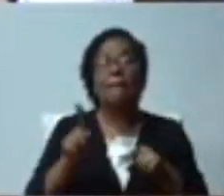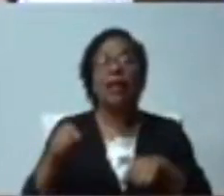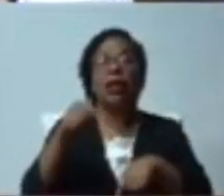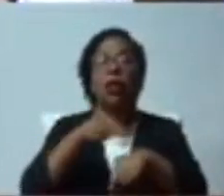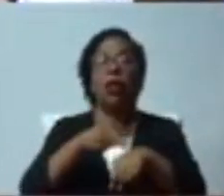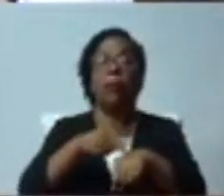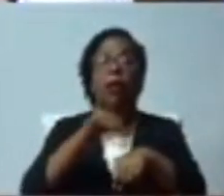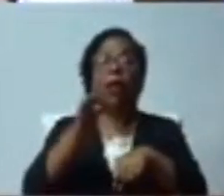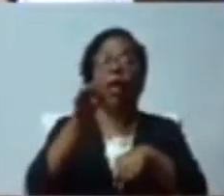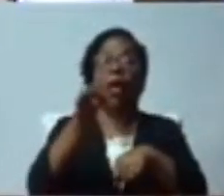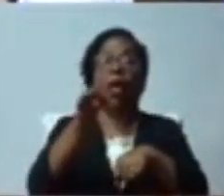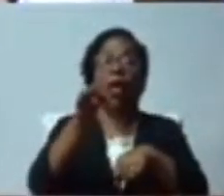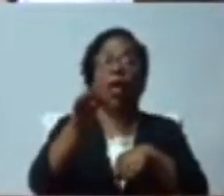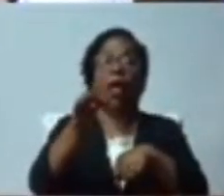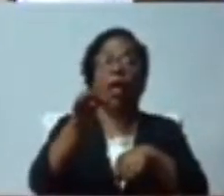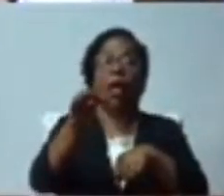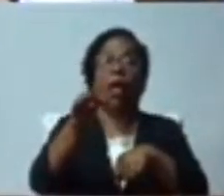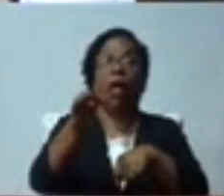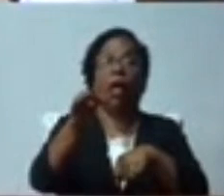por más,